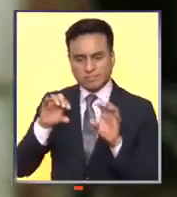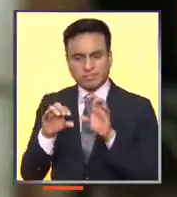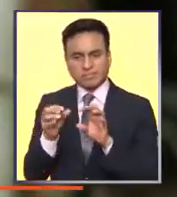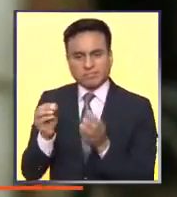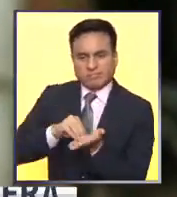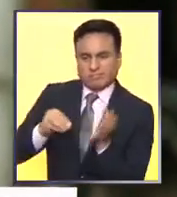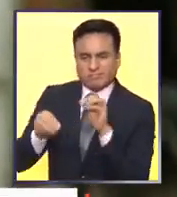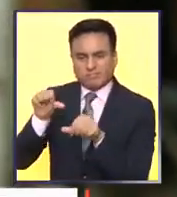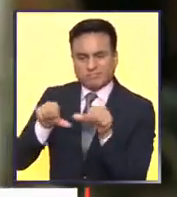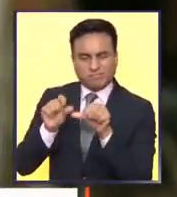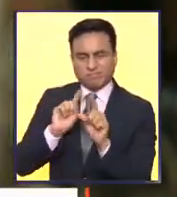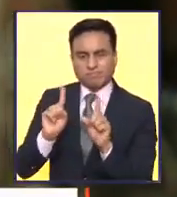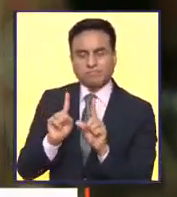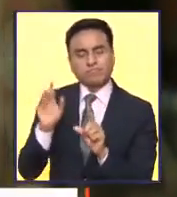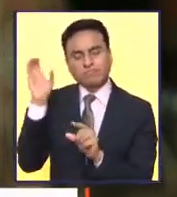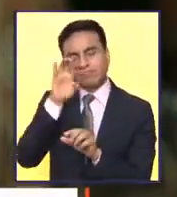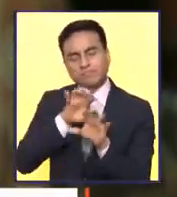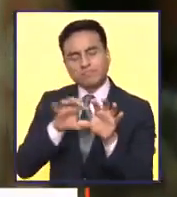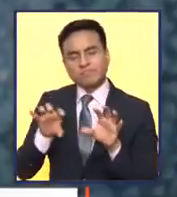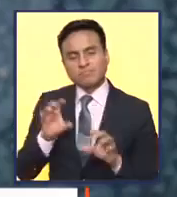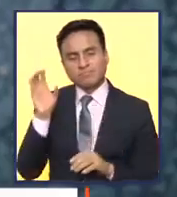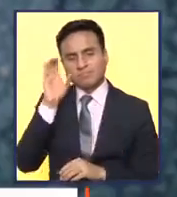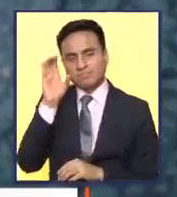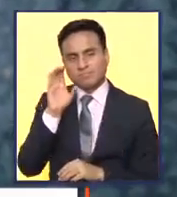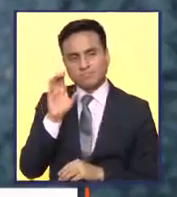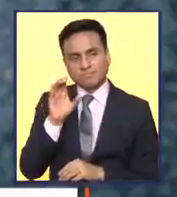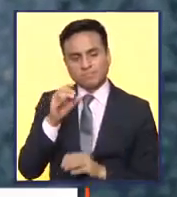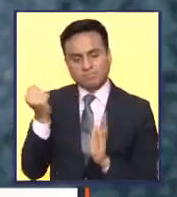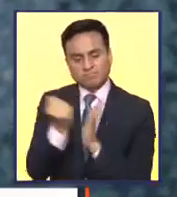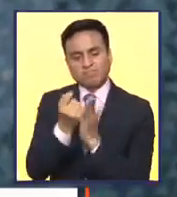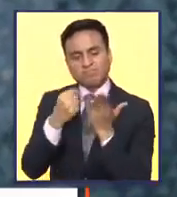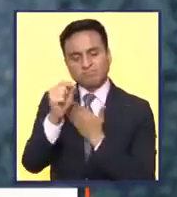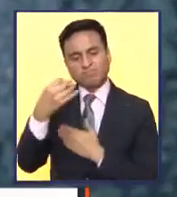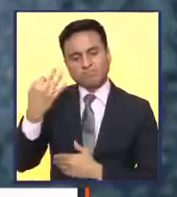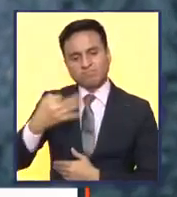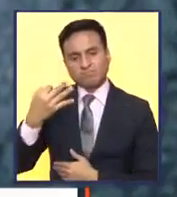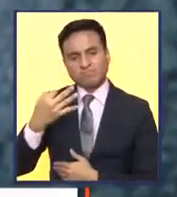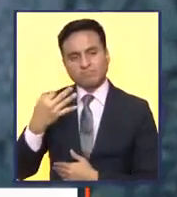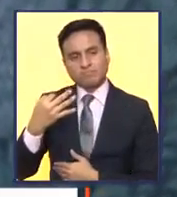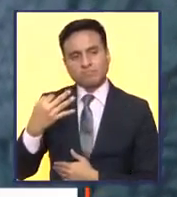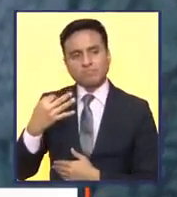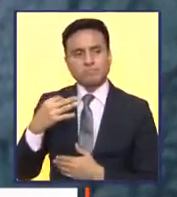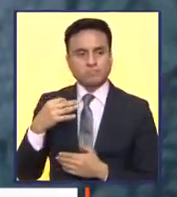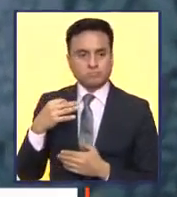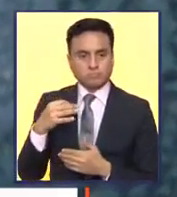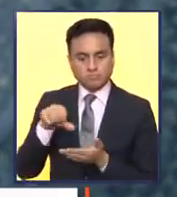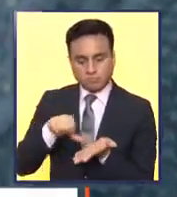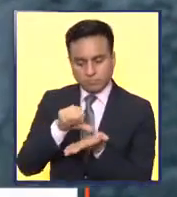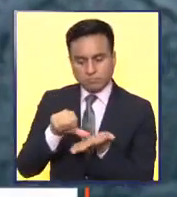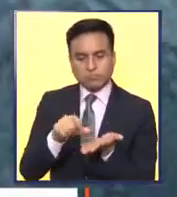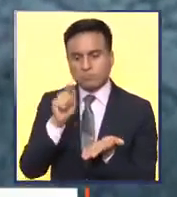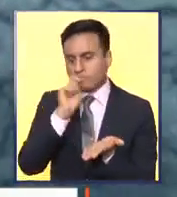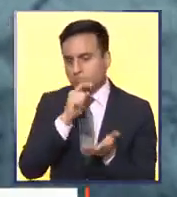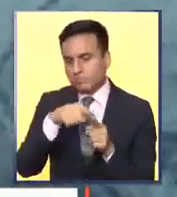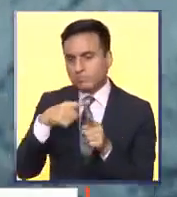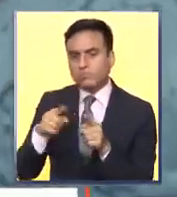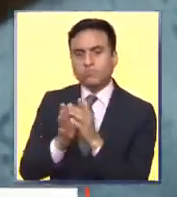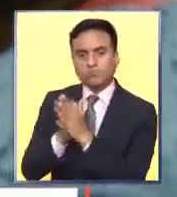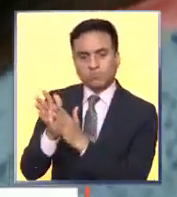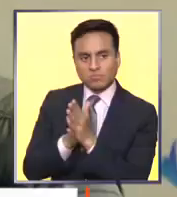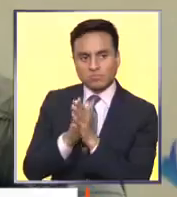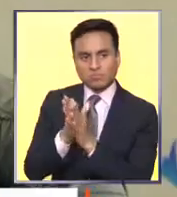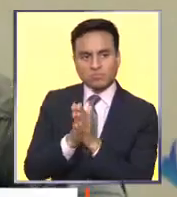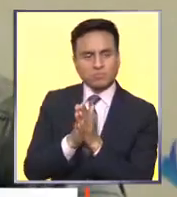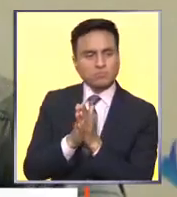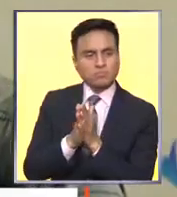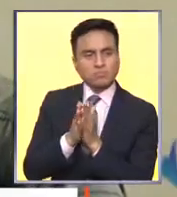aditivos. Buscamos ese producto que sabemos que son 100% certificados a lo largo de todo, nuestro aceite, helados, chocolate, todo tiene que